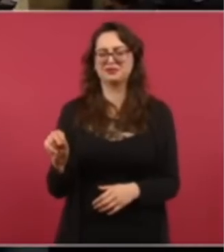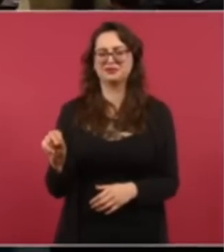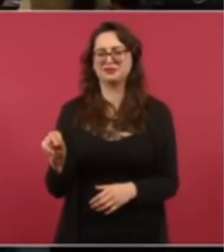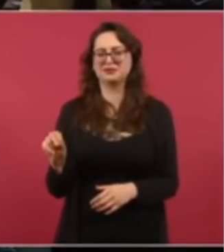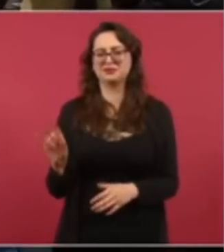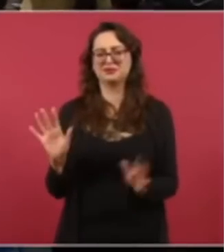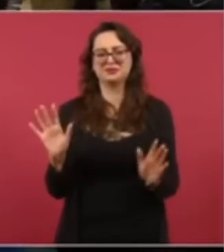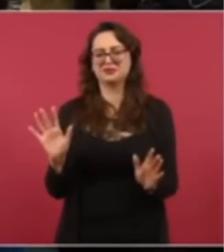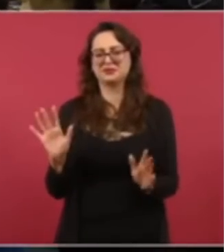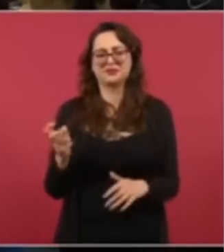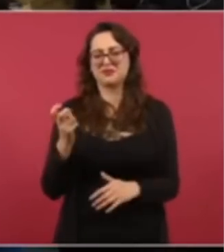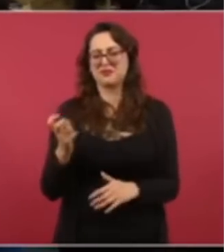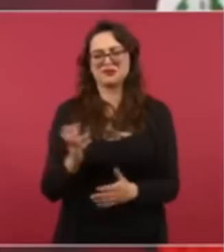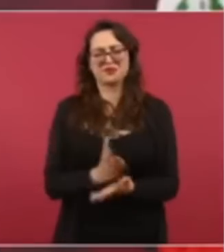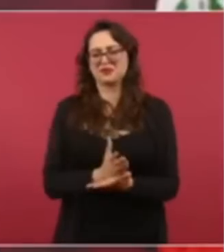no lo toman en cuenta.